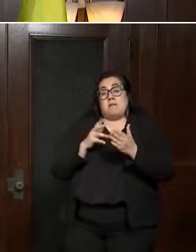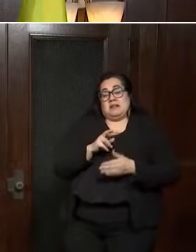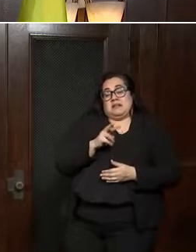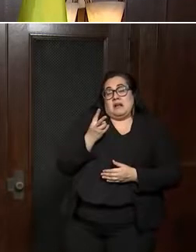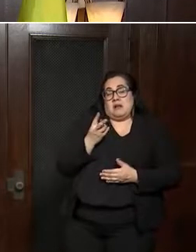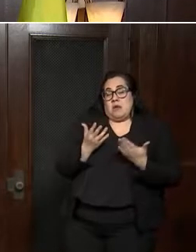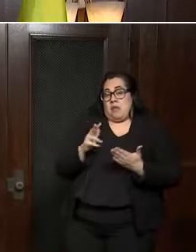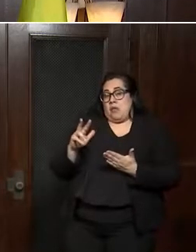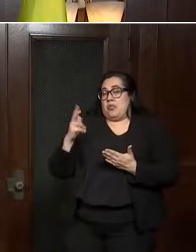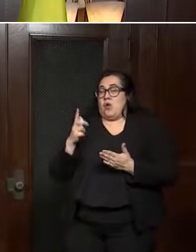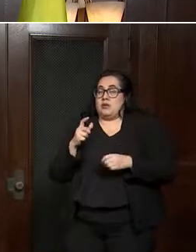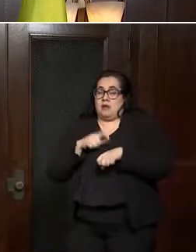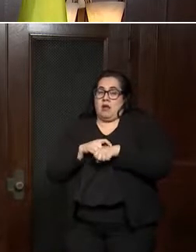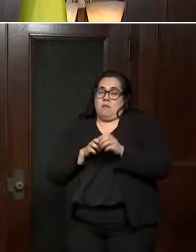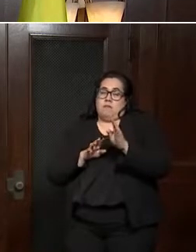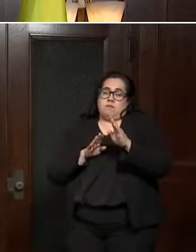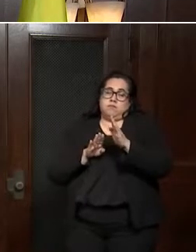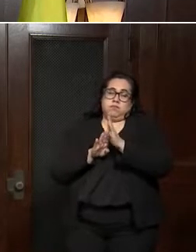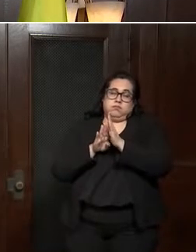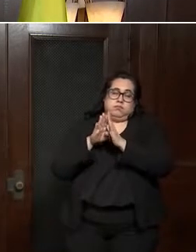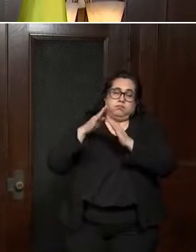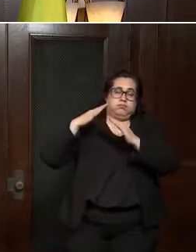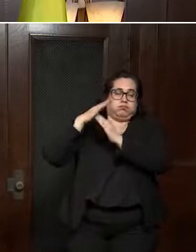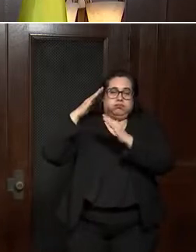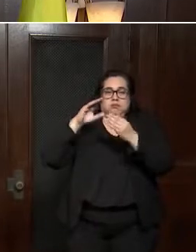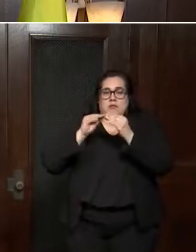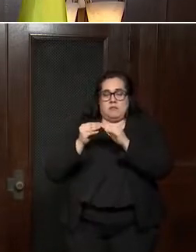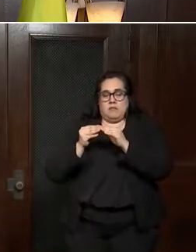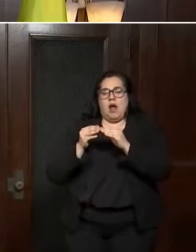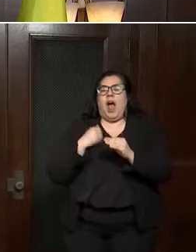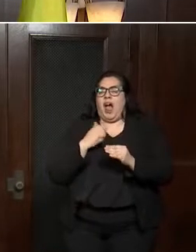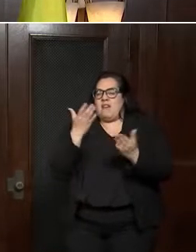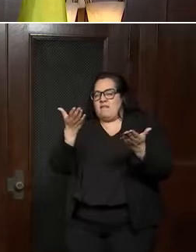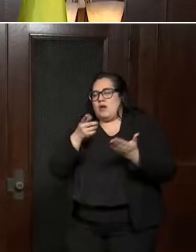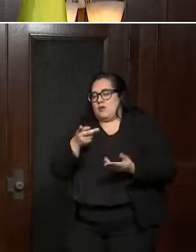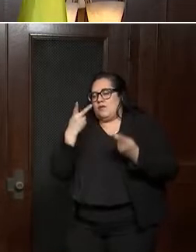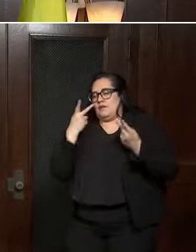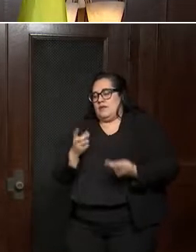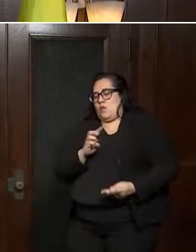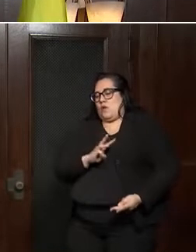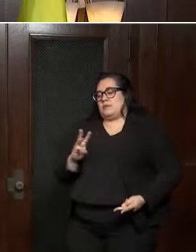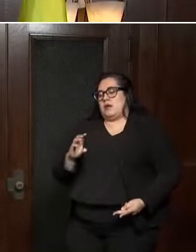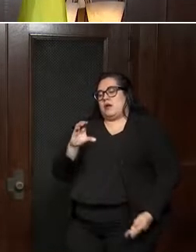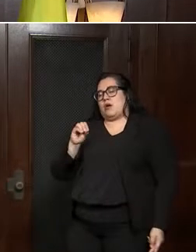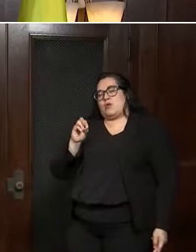y una tercera. Los invito a visitar nuestra página en el